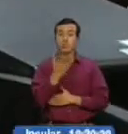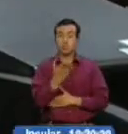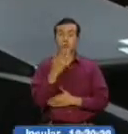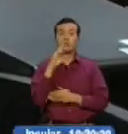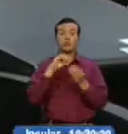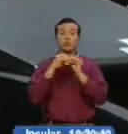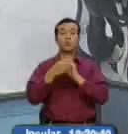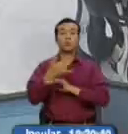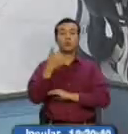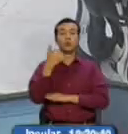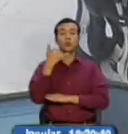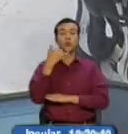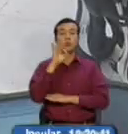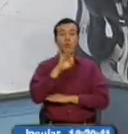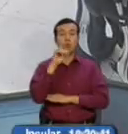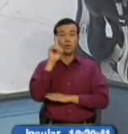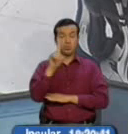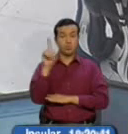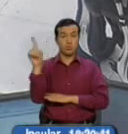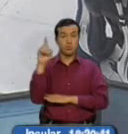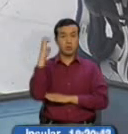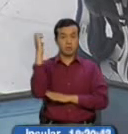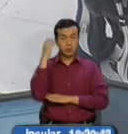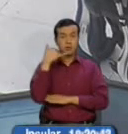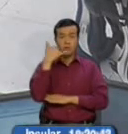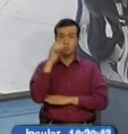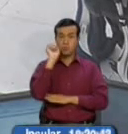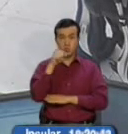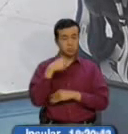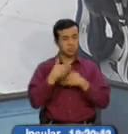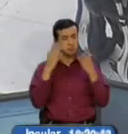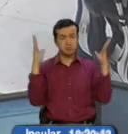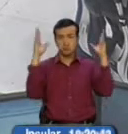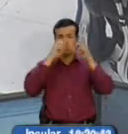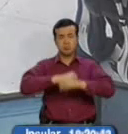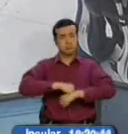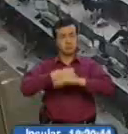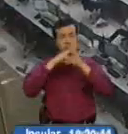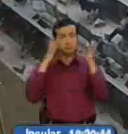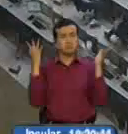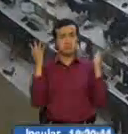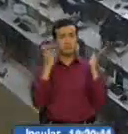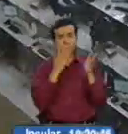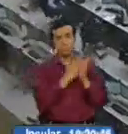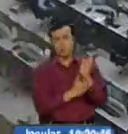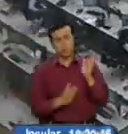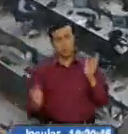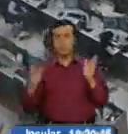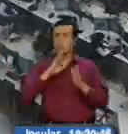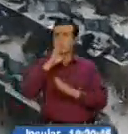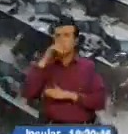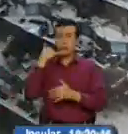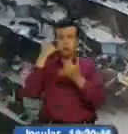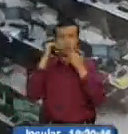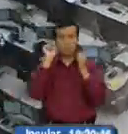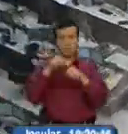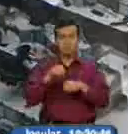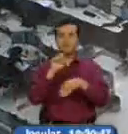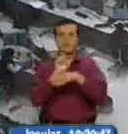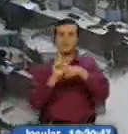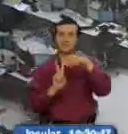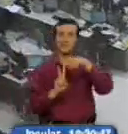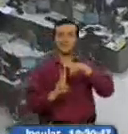de emergencia 911 se encuentra disponible las 24 horas del día, todos los días. Eduardo